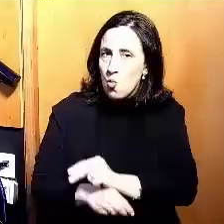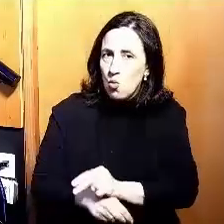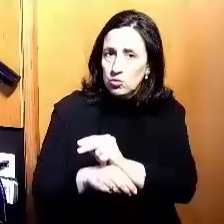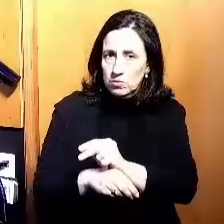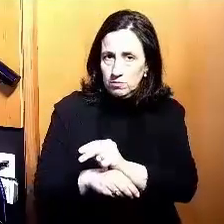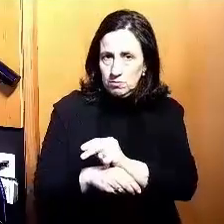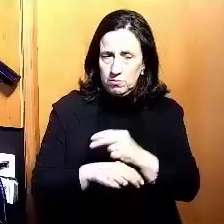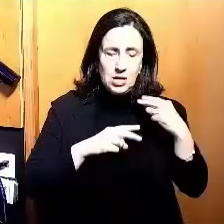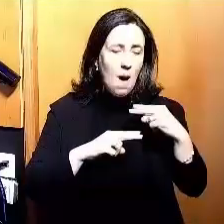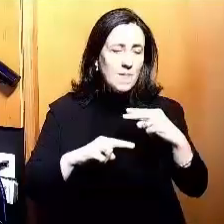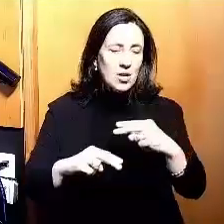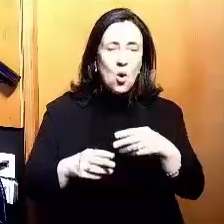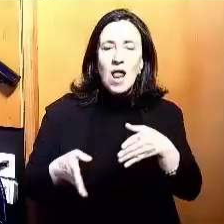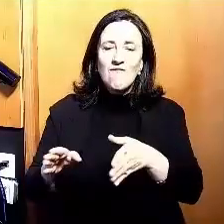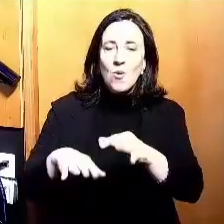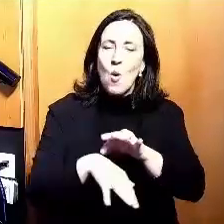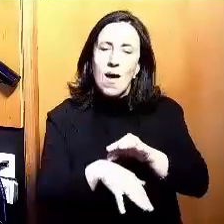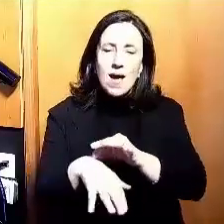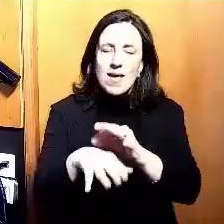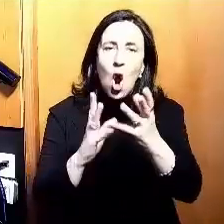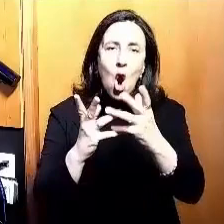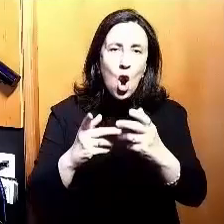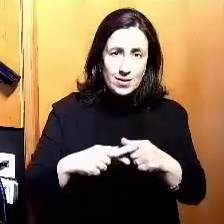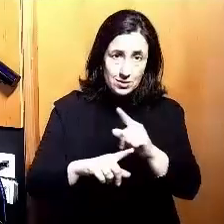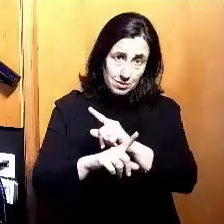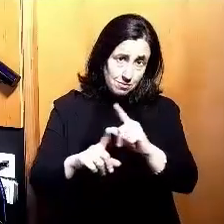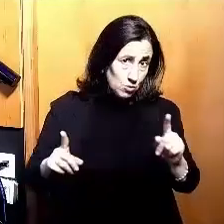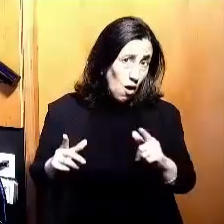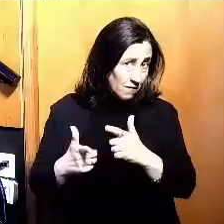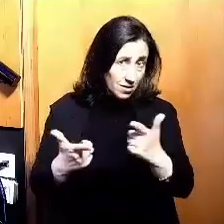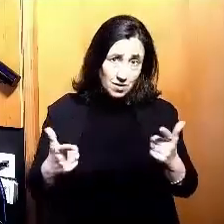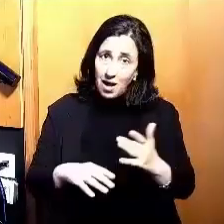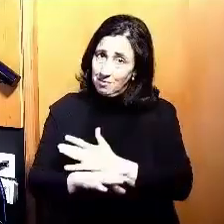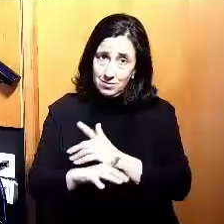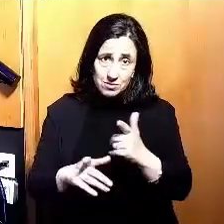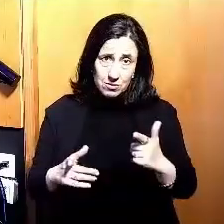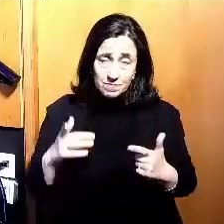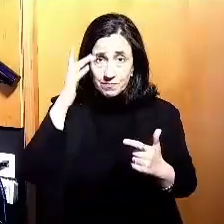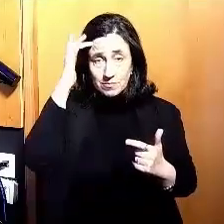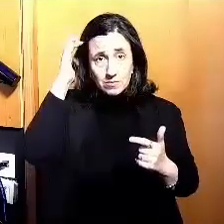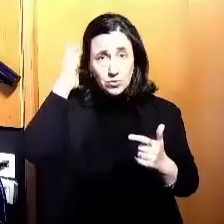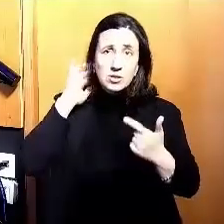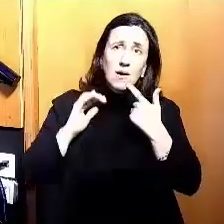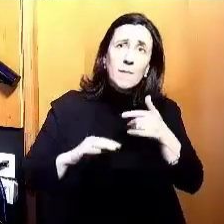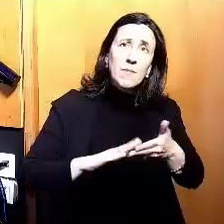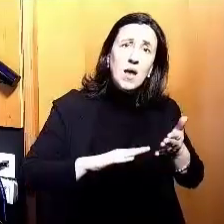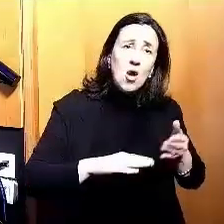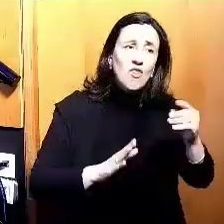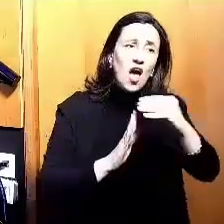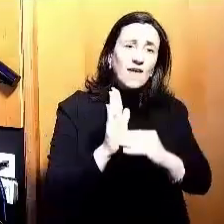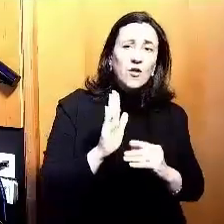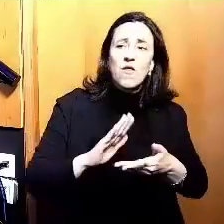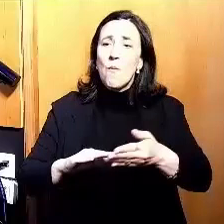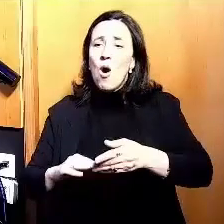como... si hay un camino lineal o si la discusión va a ir, bueno, primero empezamos con datos, después nos abrimos por GovTech,